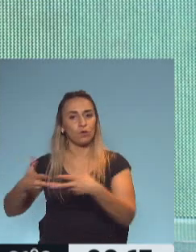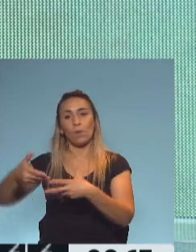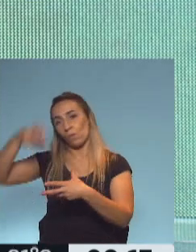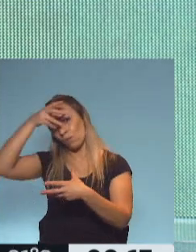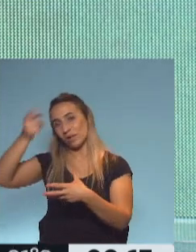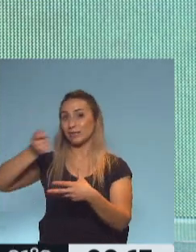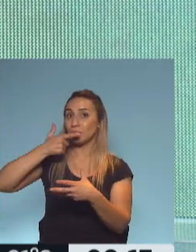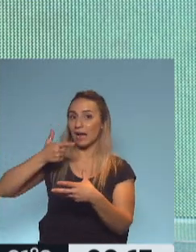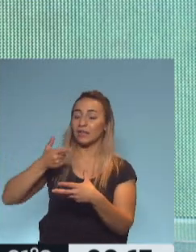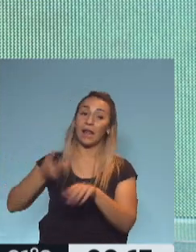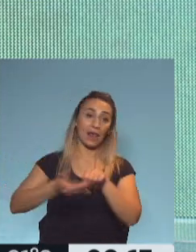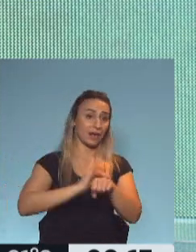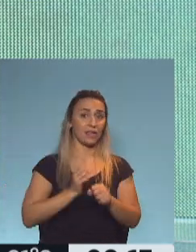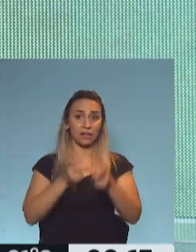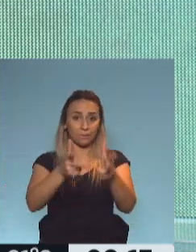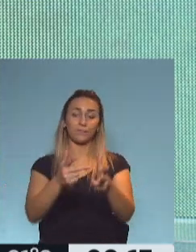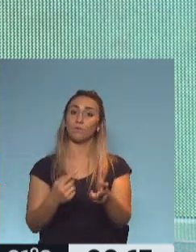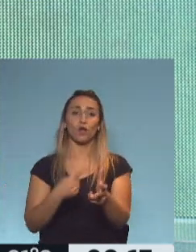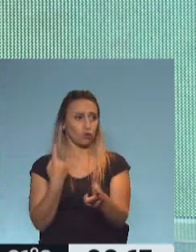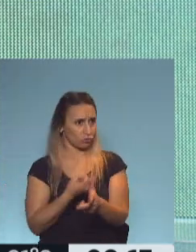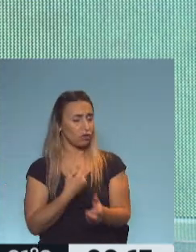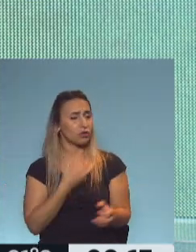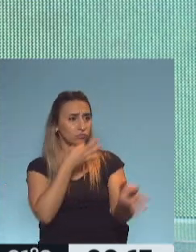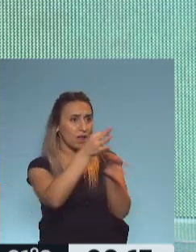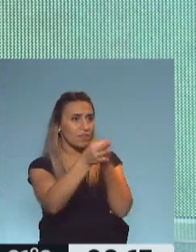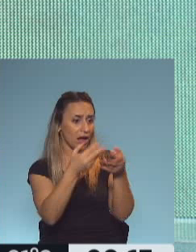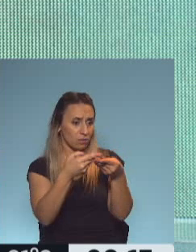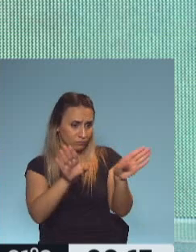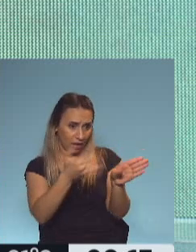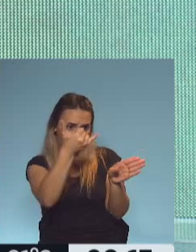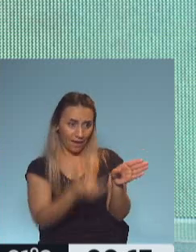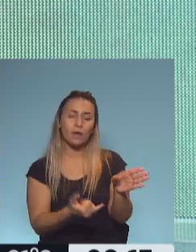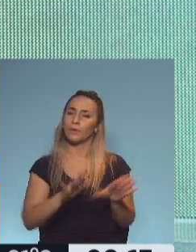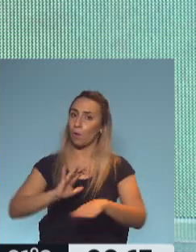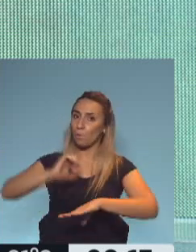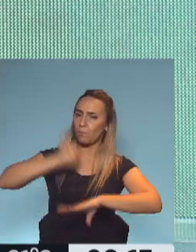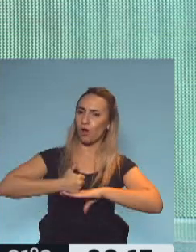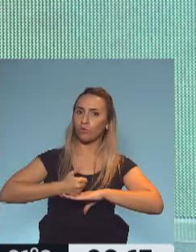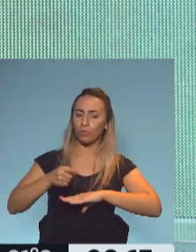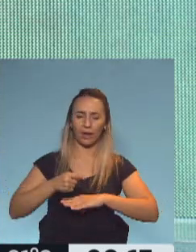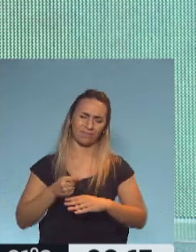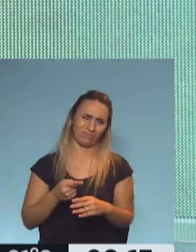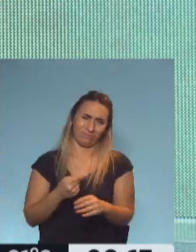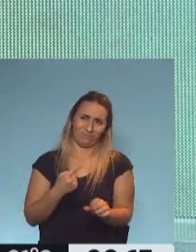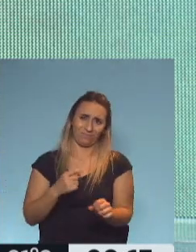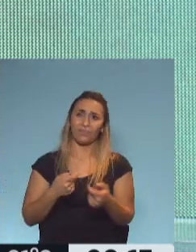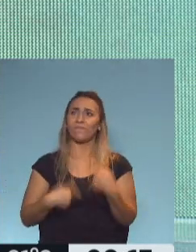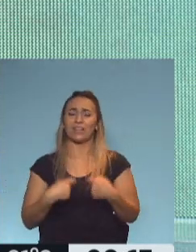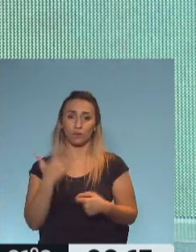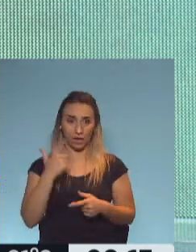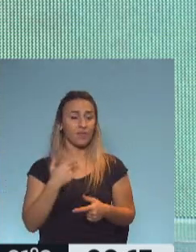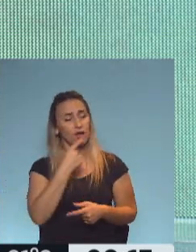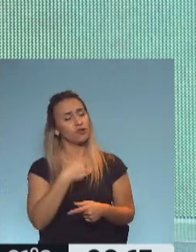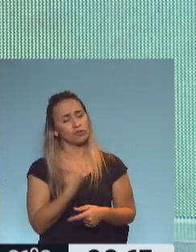Por un lado, Larreta dice, bueno, somos dialoguistas, más allá de que es intransigente la postura que tienen, vamos a la Corte Suprema, vamos por las